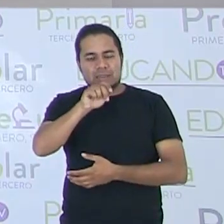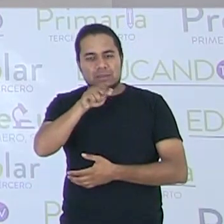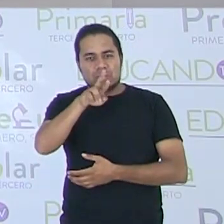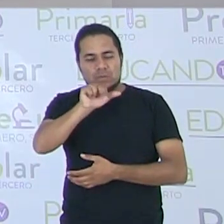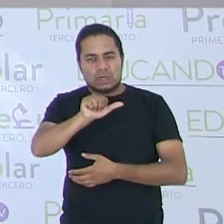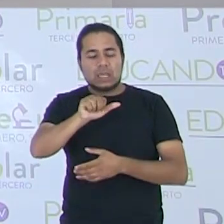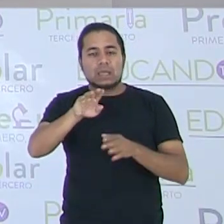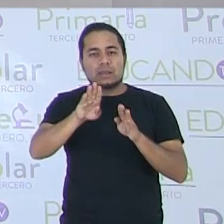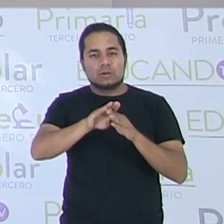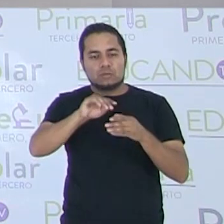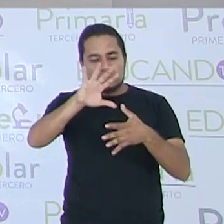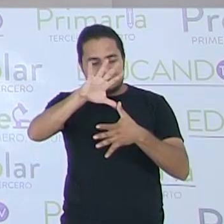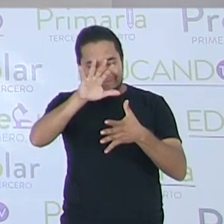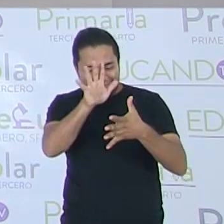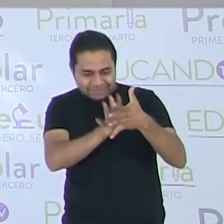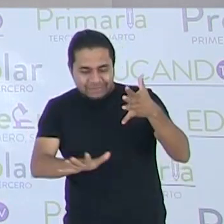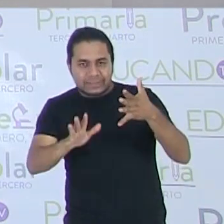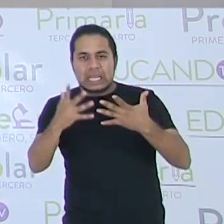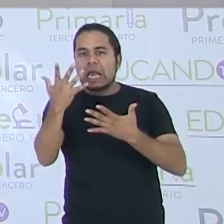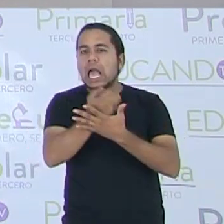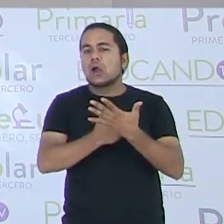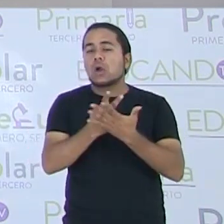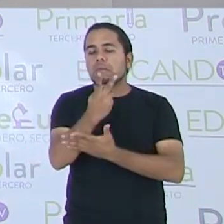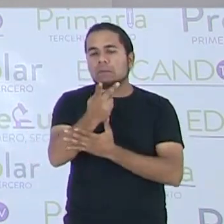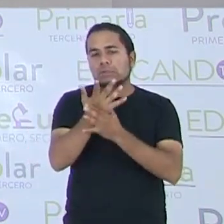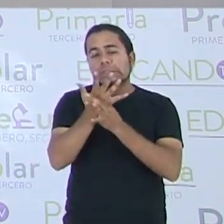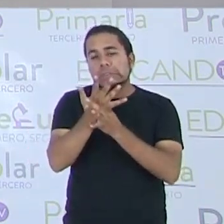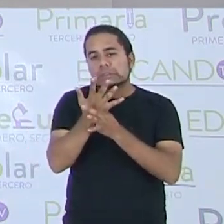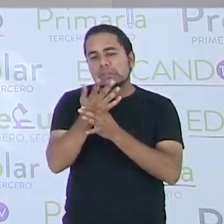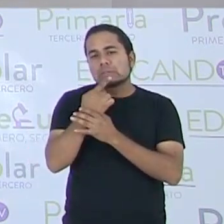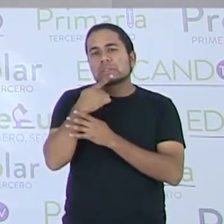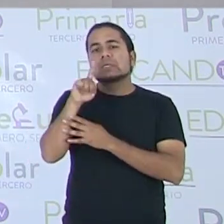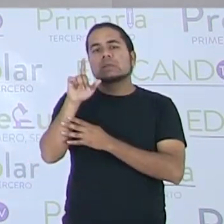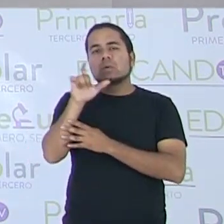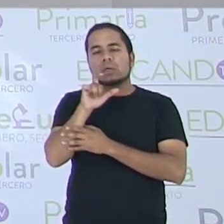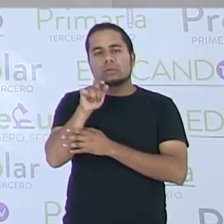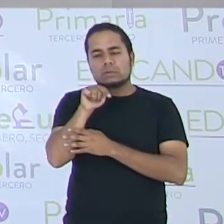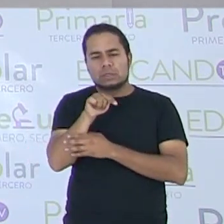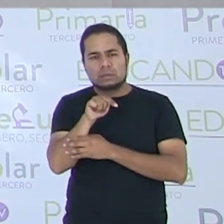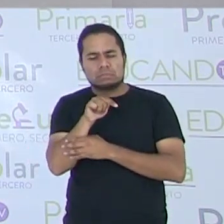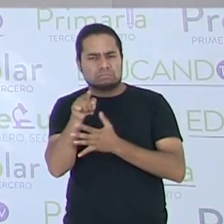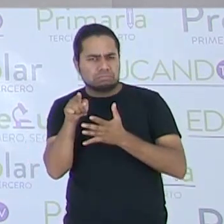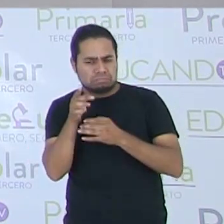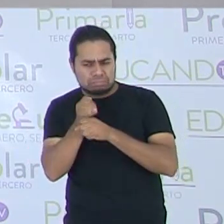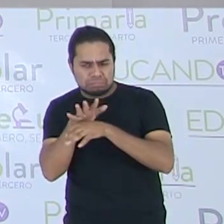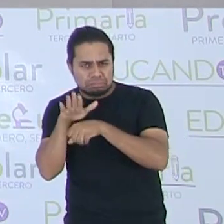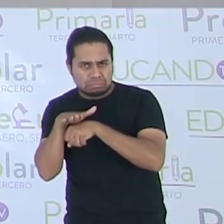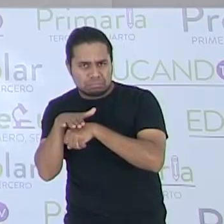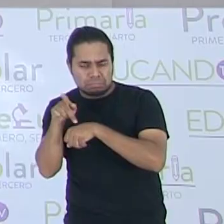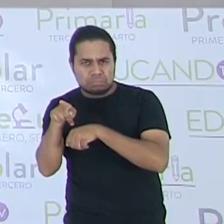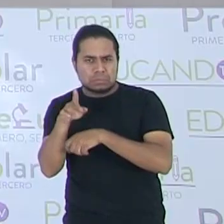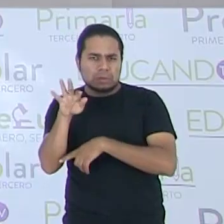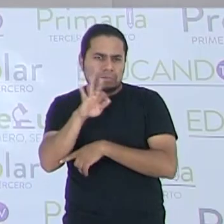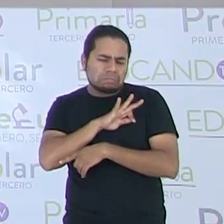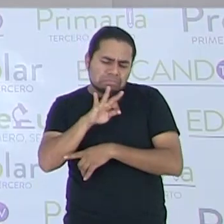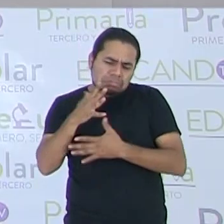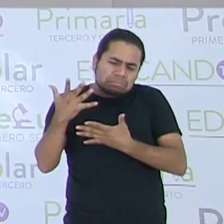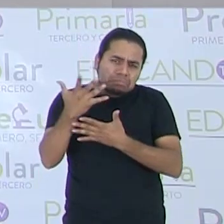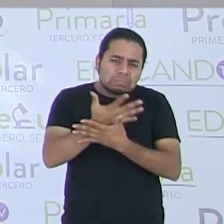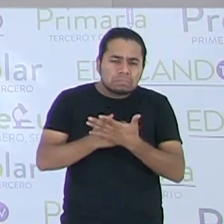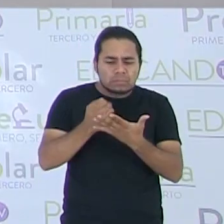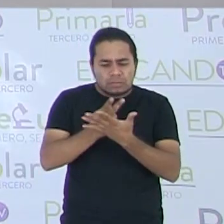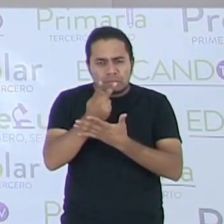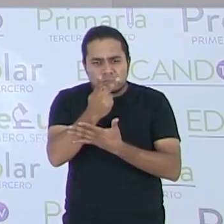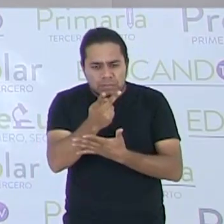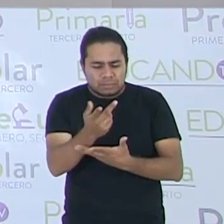hispanoamericana en ganar ese premio. Y cuentan que cuando a ella le contaron, más bien le informaron que era posible que se ganara